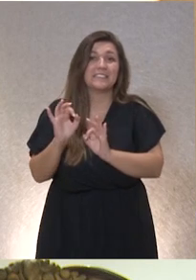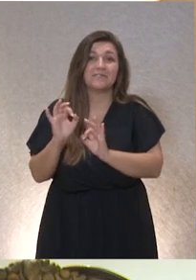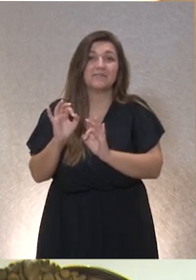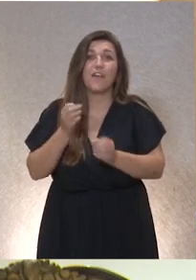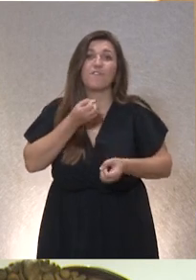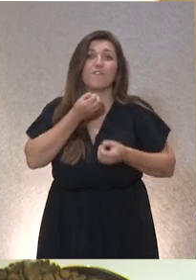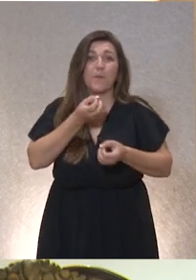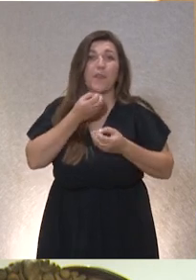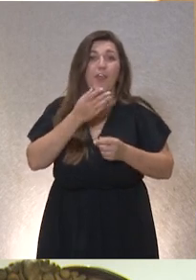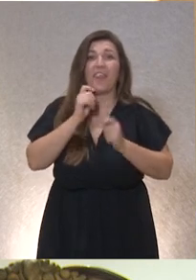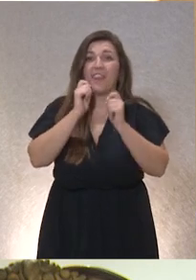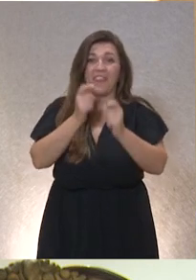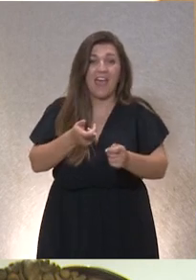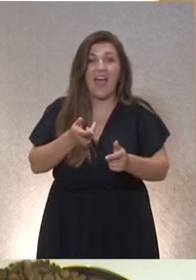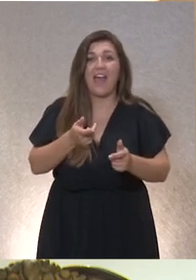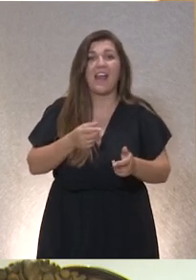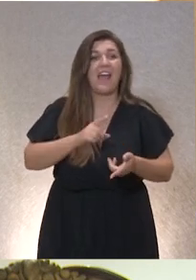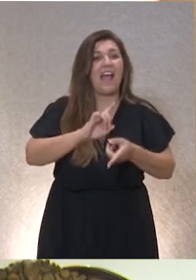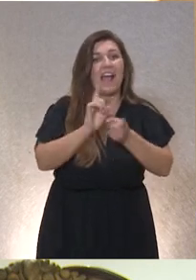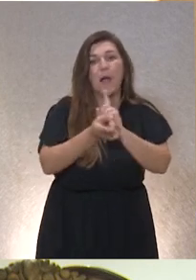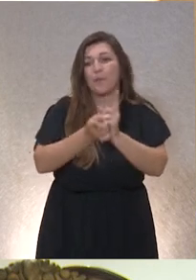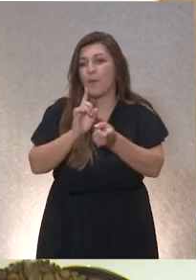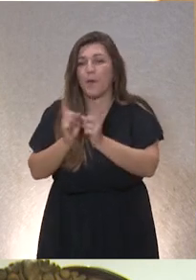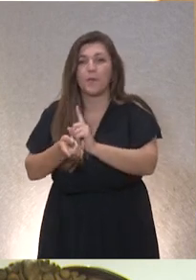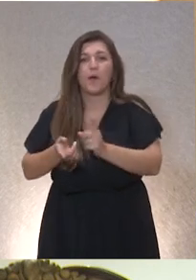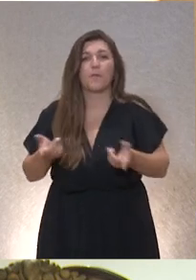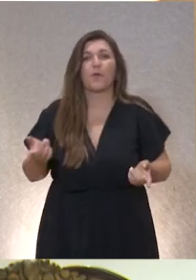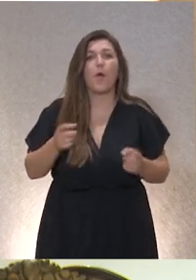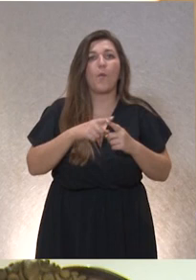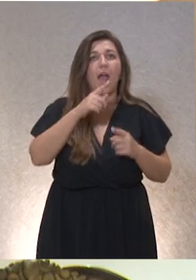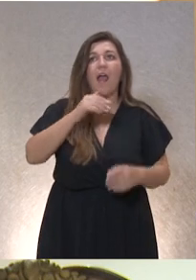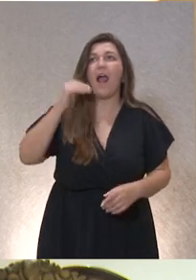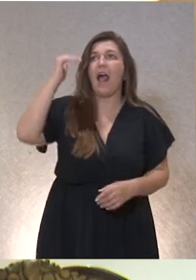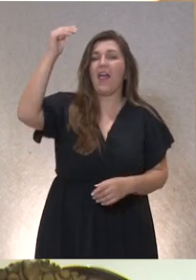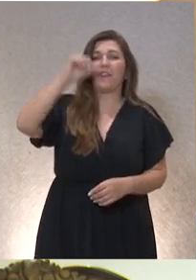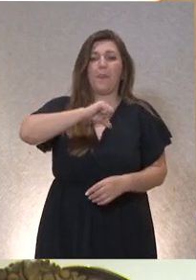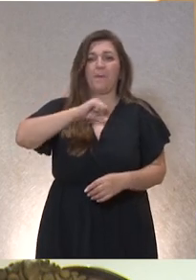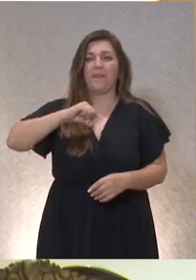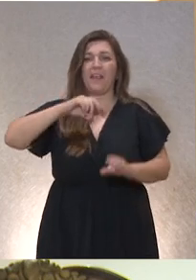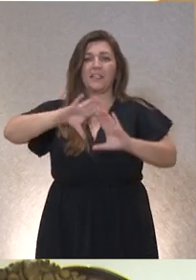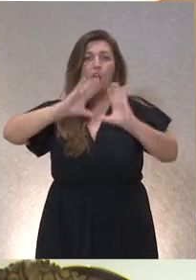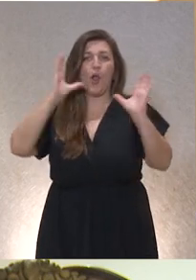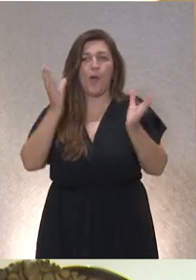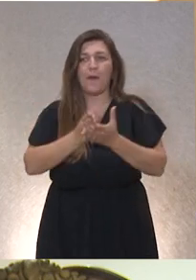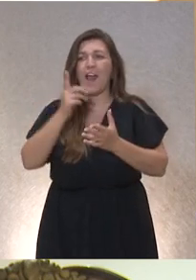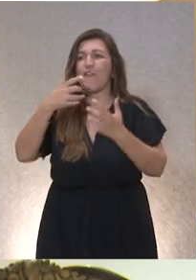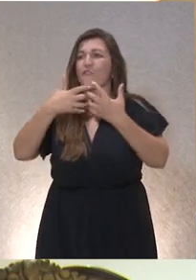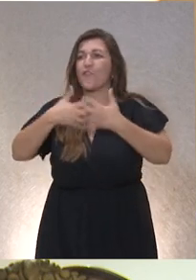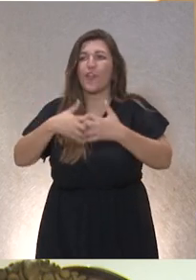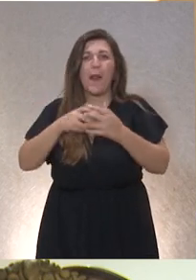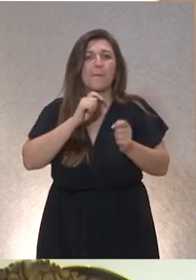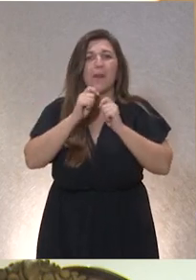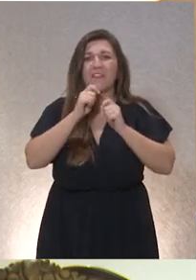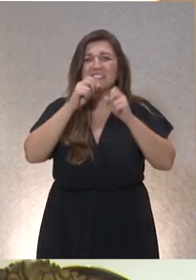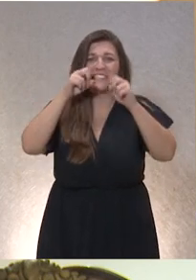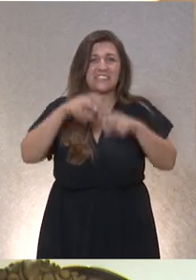información los que forman y deforman a los ciudadanos gigantes independientes globales que funcionan sin periodistas